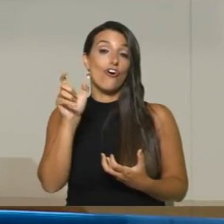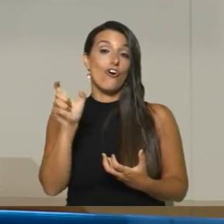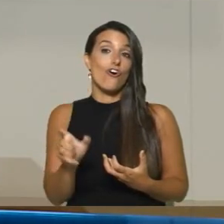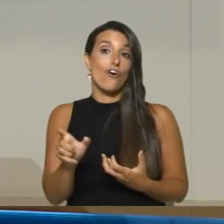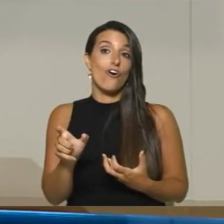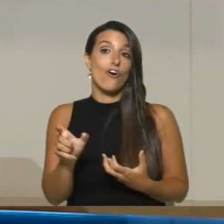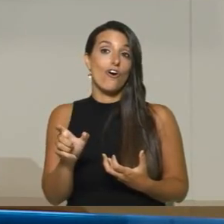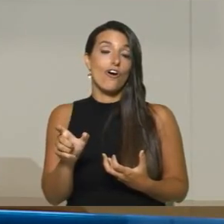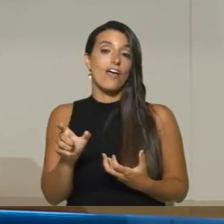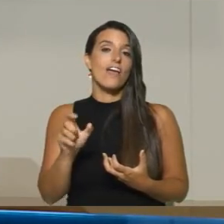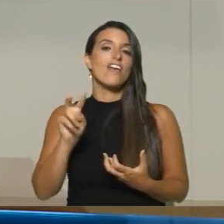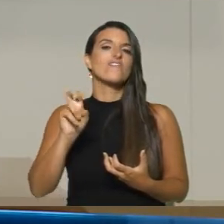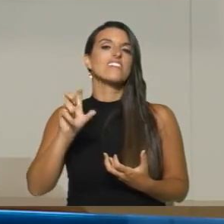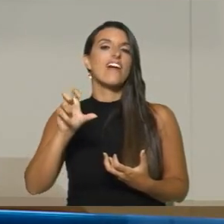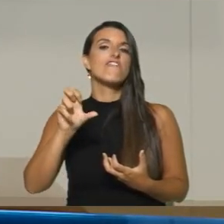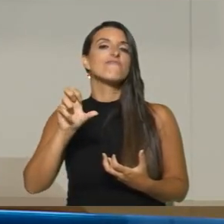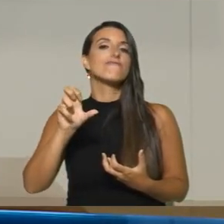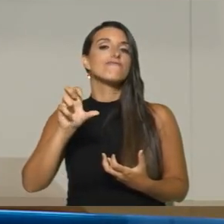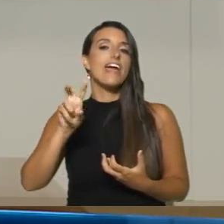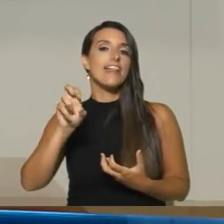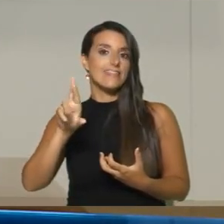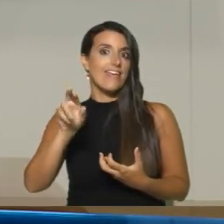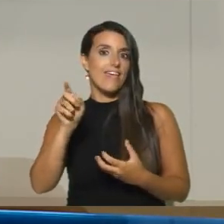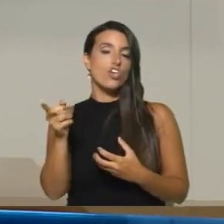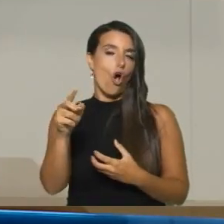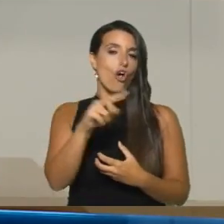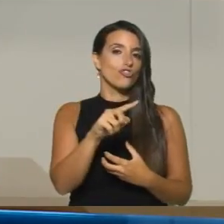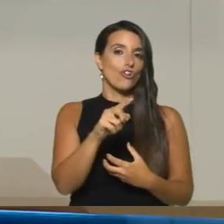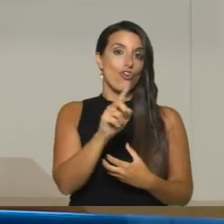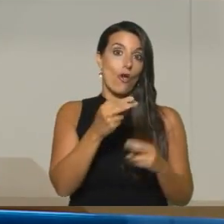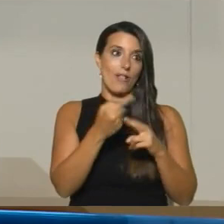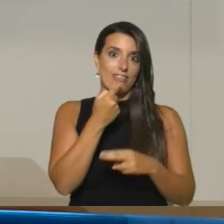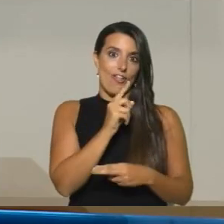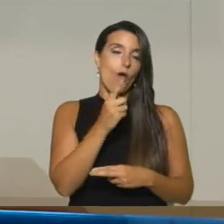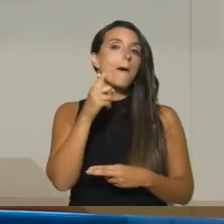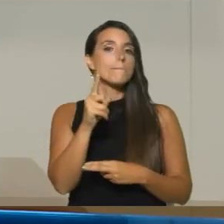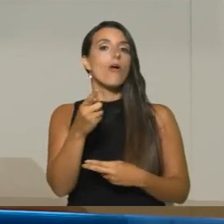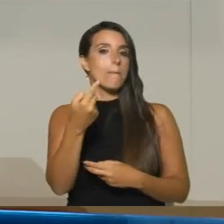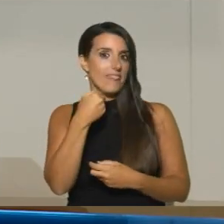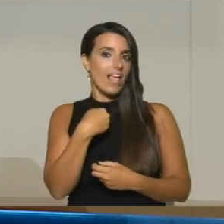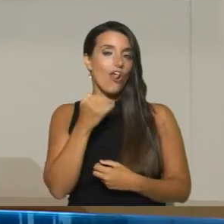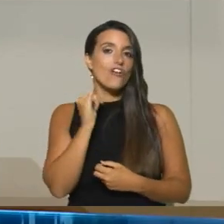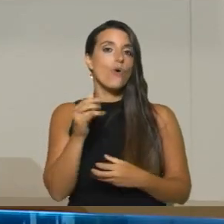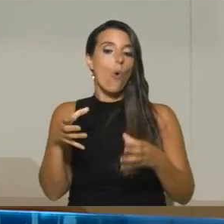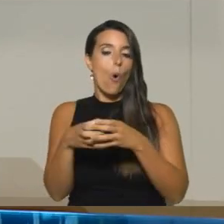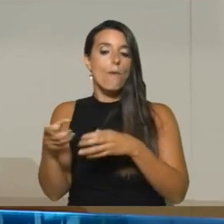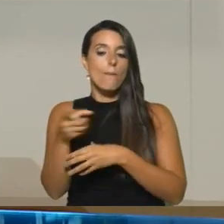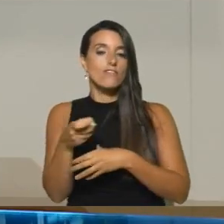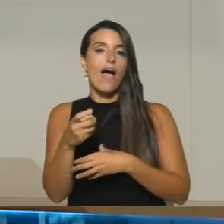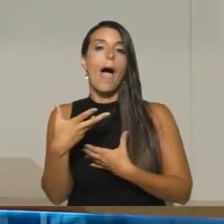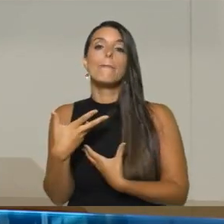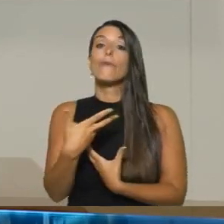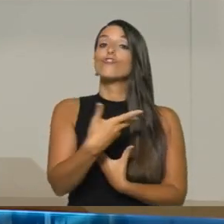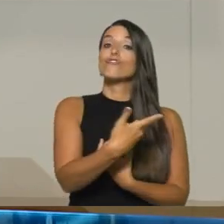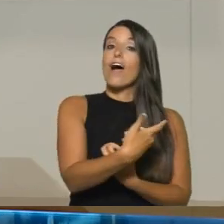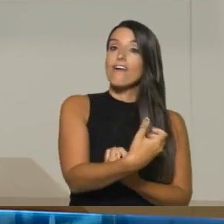Rubén villaverde exigente de la cnt con nombre y apellido y otros que han preferido el nombre durante un tiempo el partido comunista porque yo clandestinamente